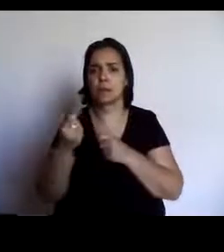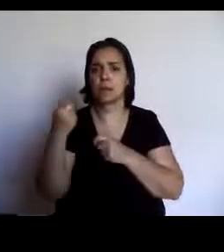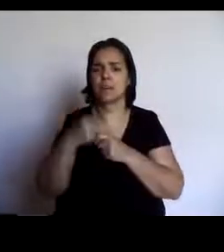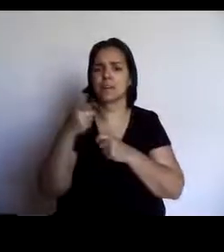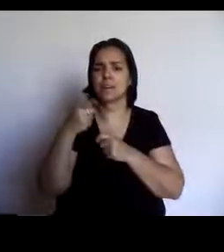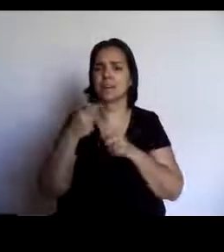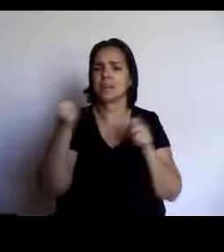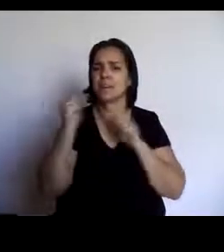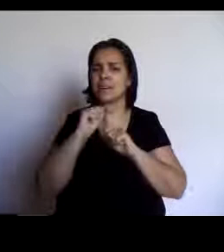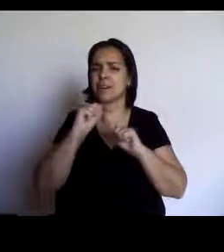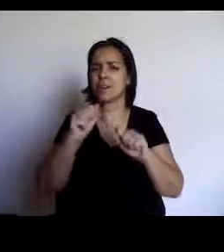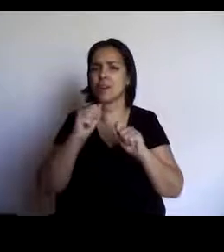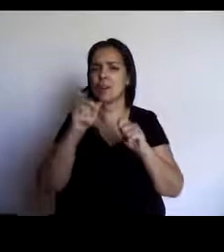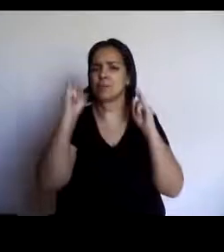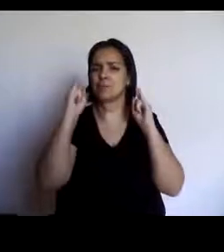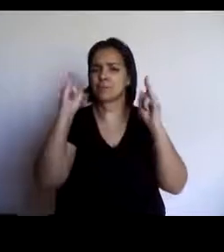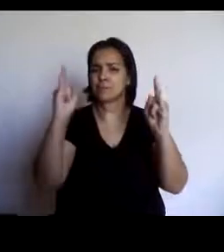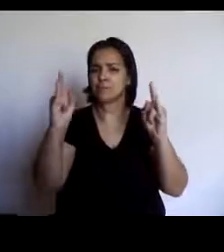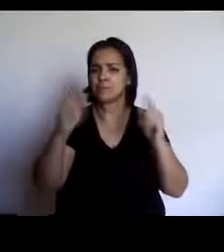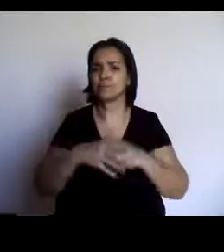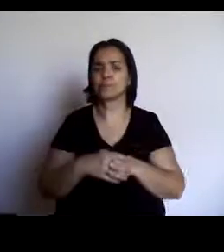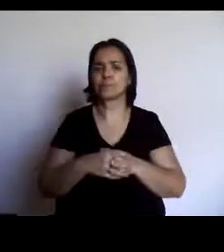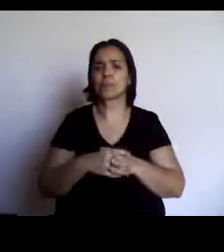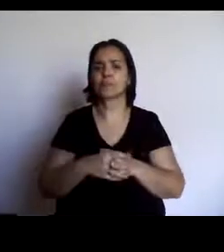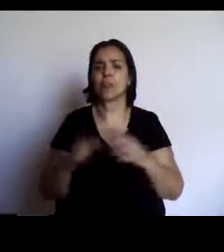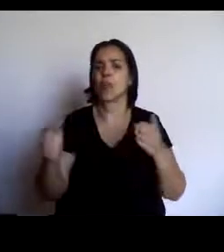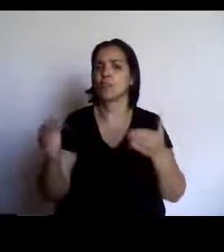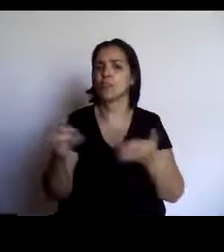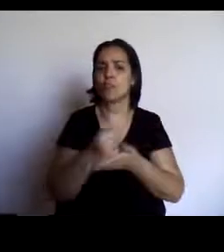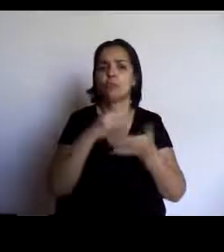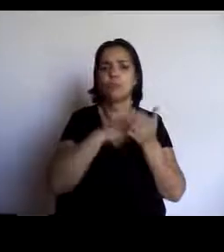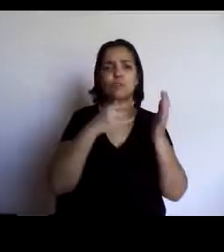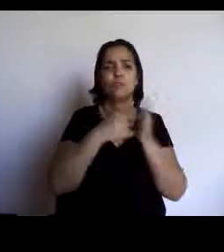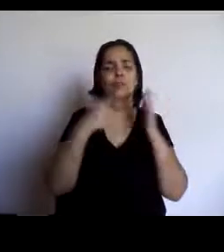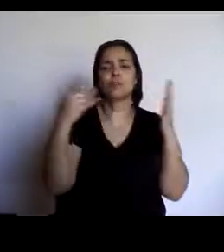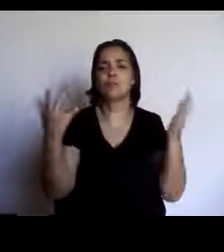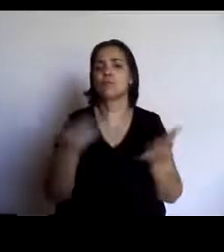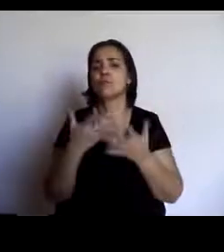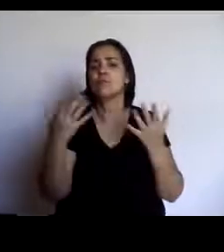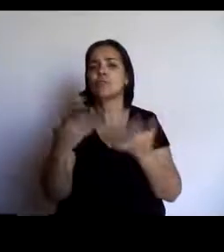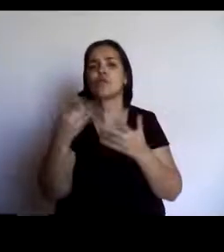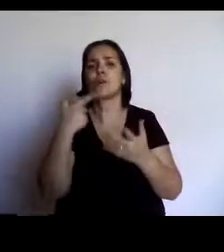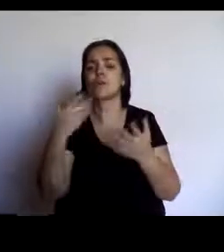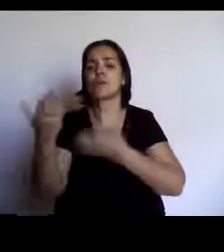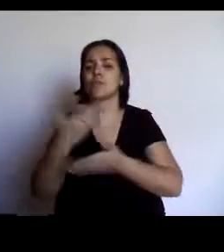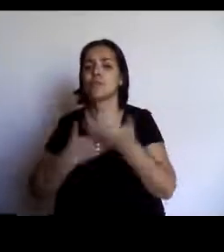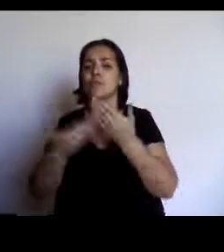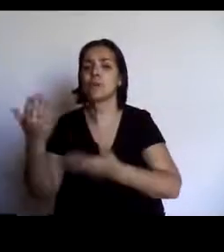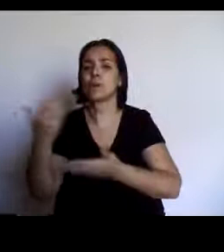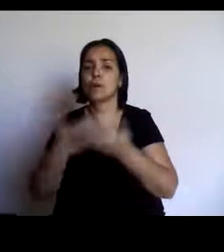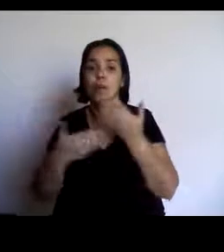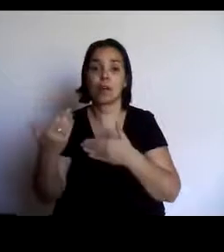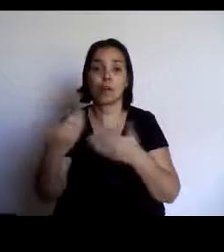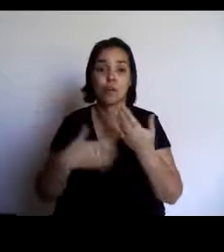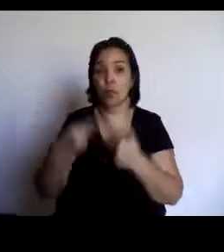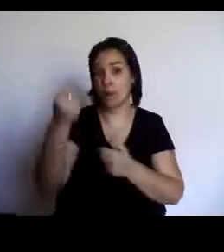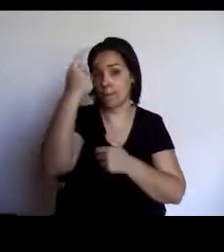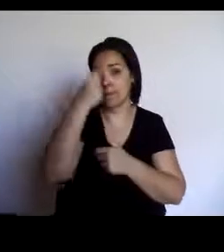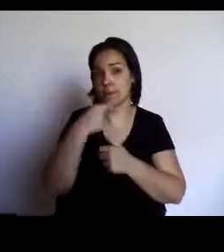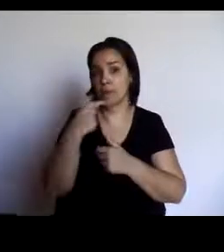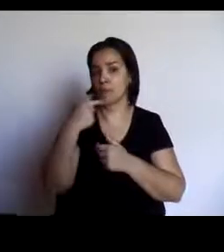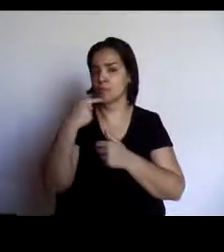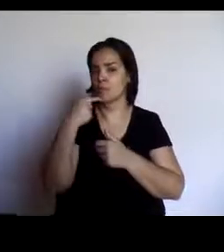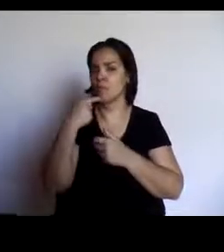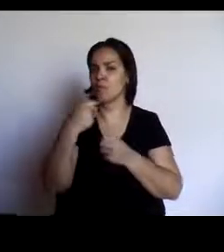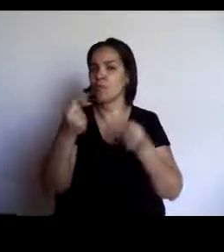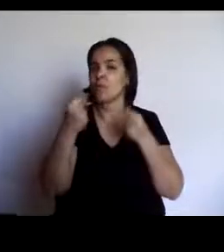del medio ambiente. En todos estos proyectos se pone de manifiesto no solamente la colaboración con los vecinos portugueses, que es muy intensa